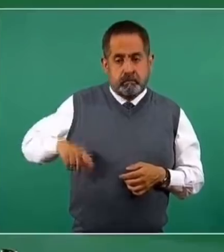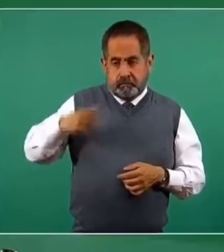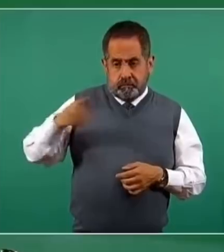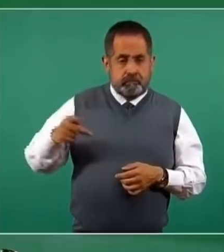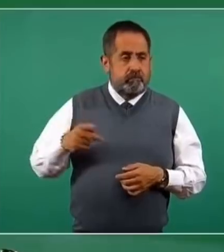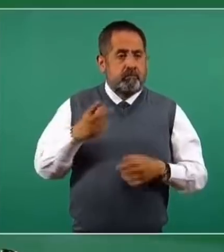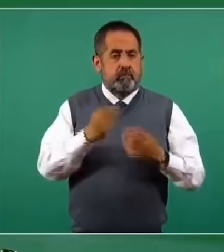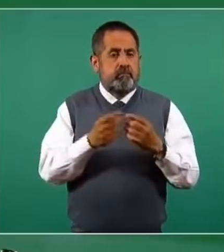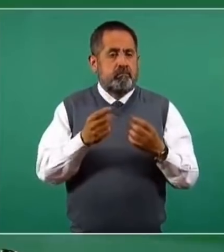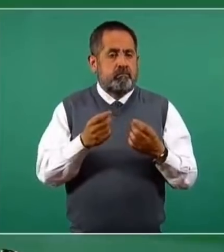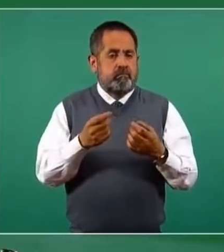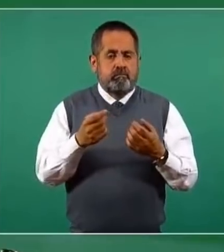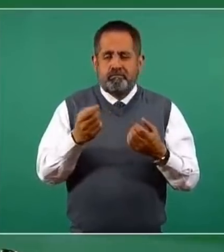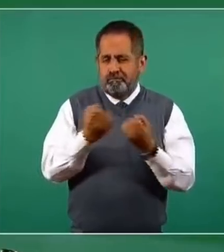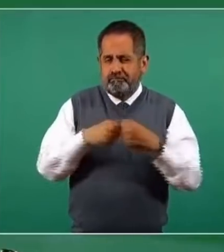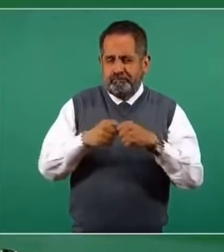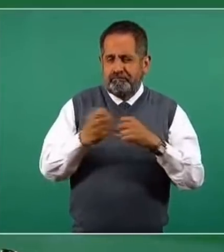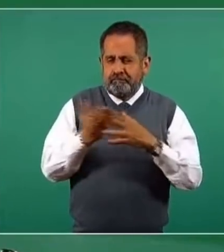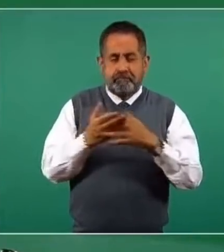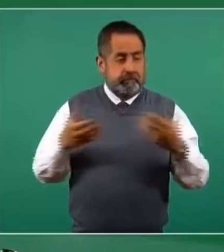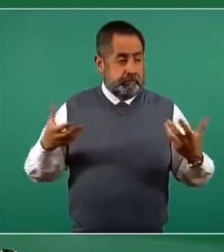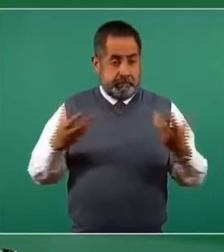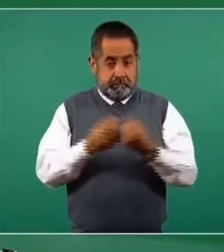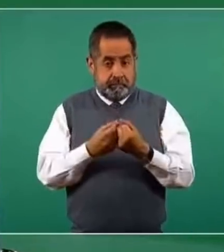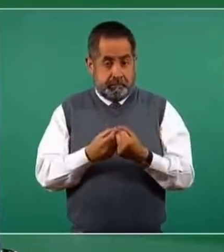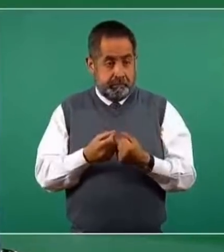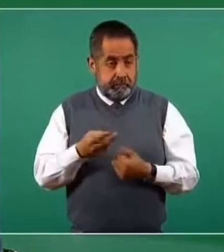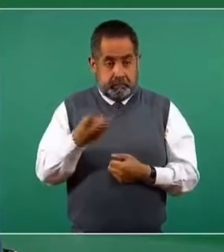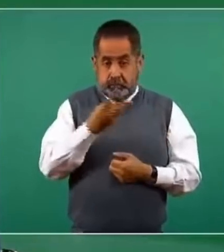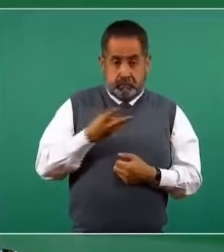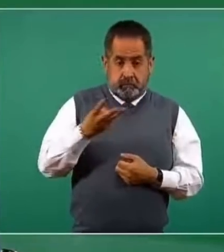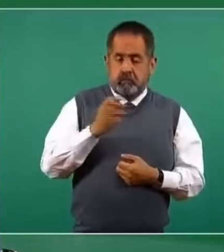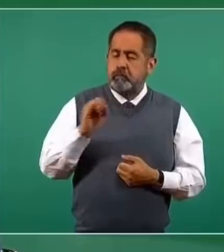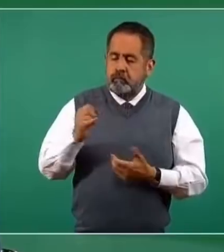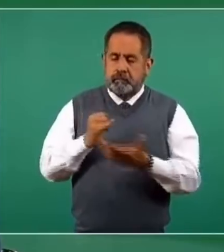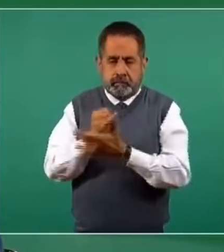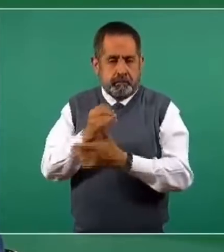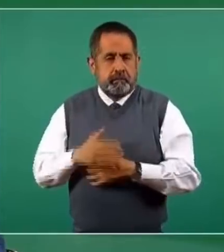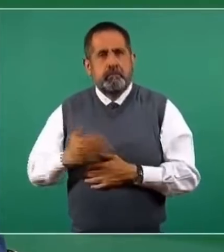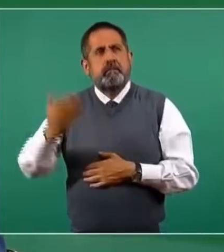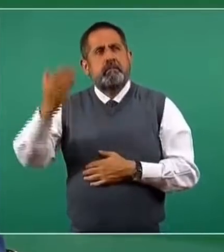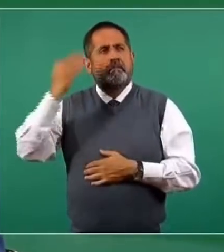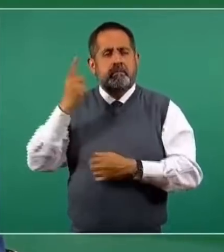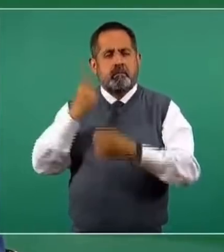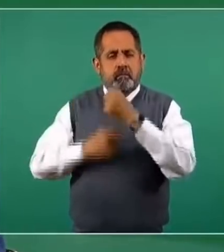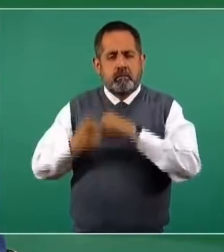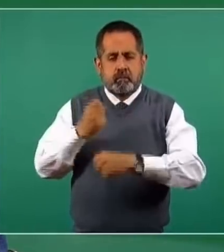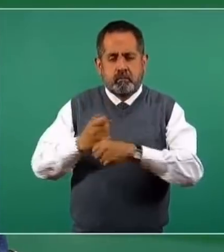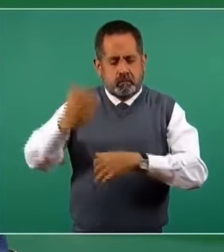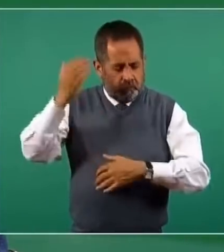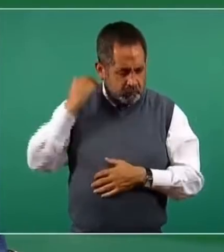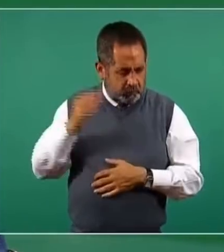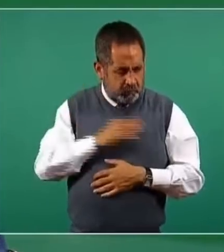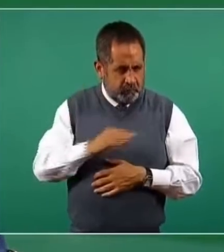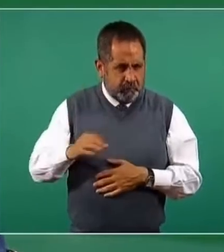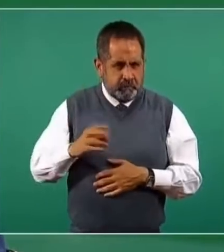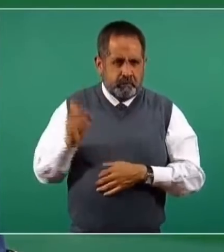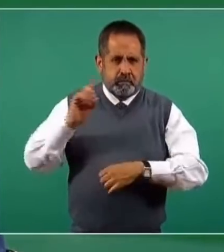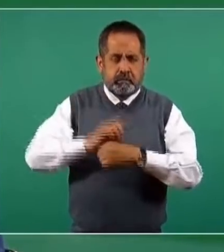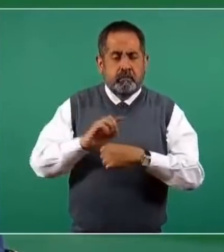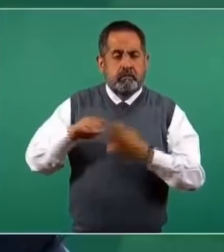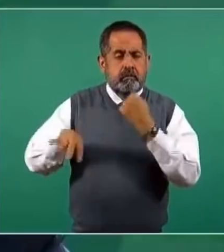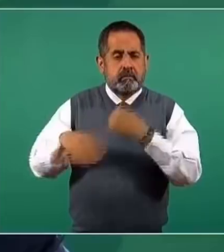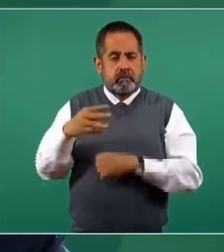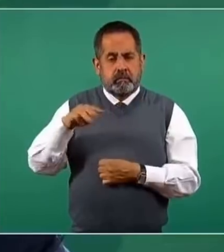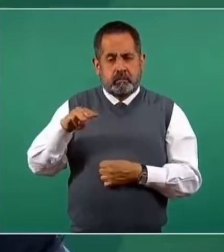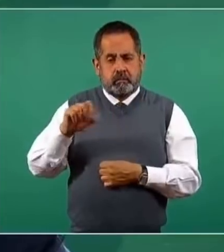Esta es la entidad que tomó la decisión hace más de un año, aquel 14 de